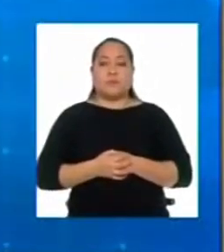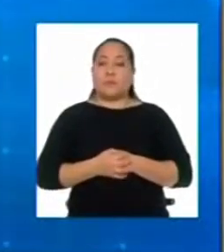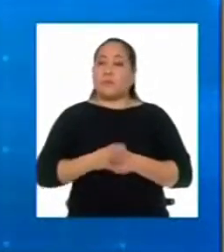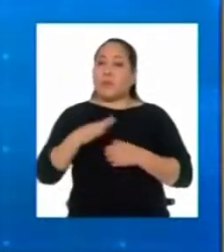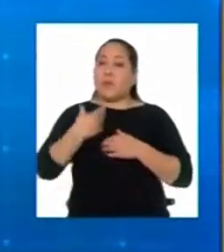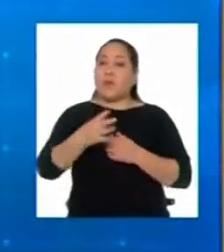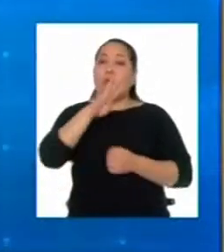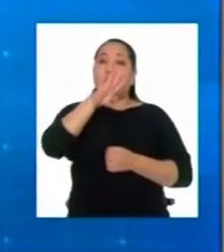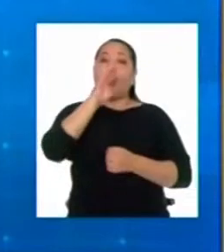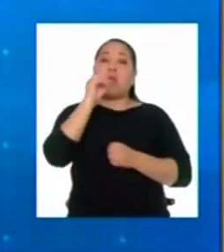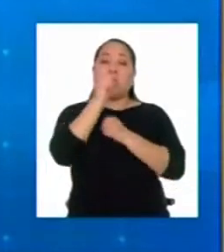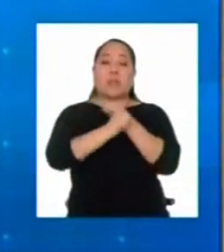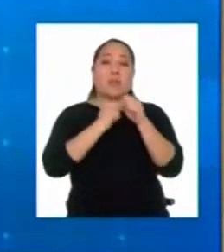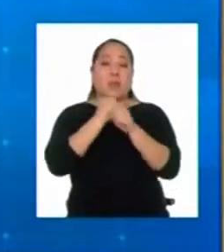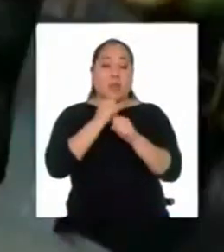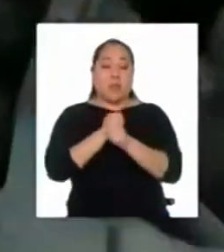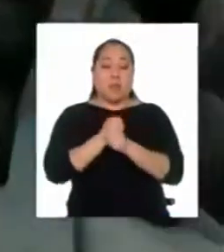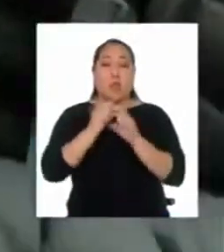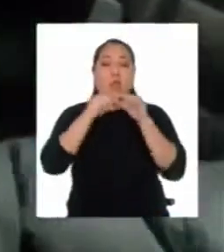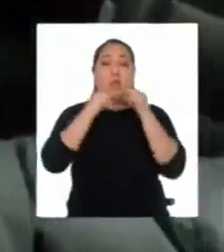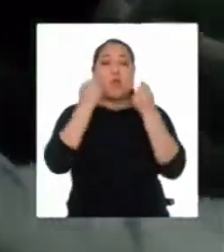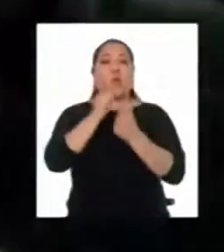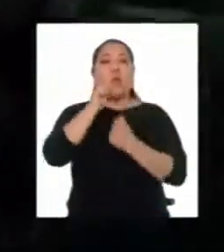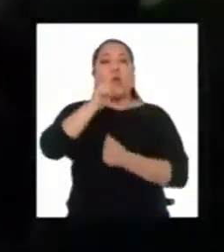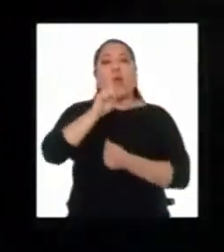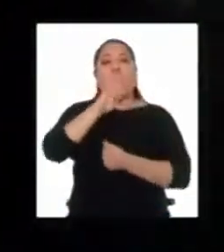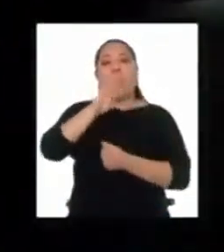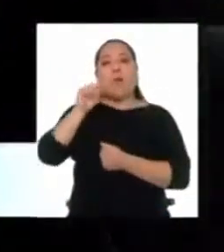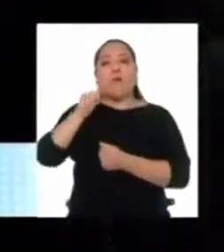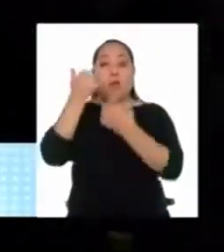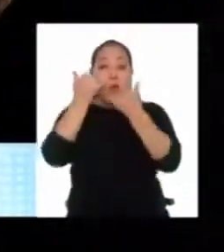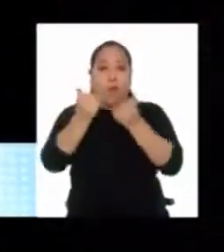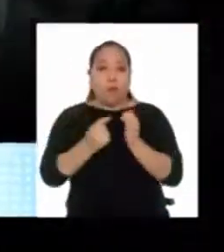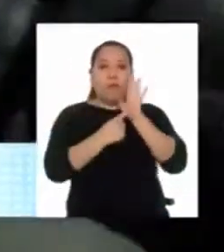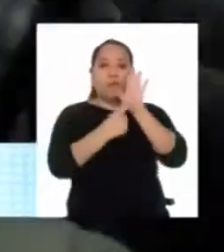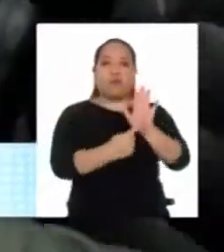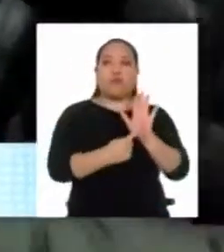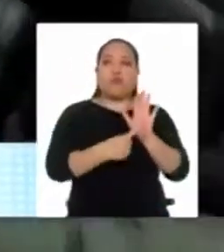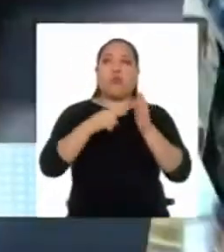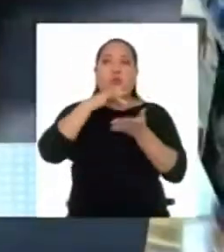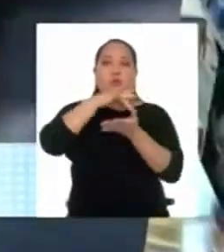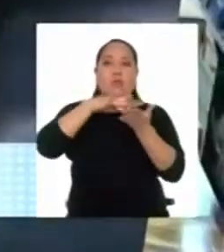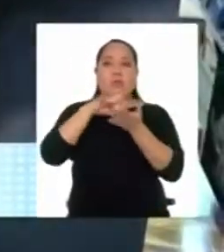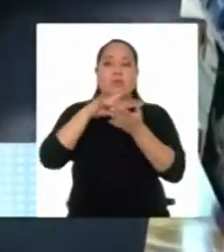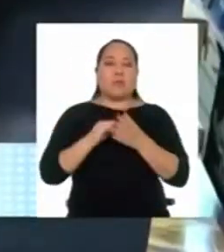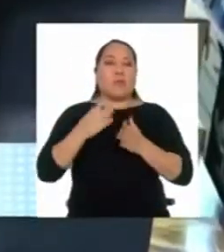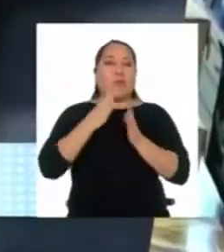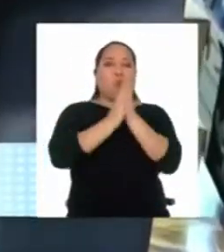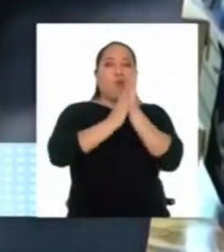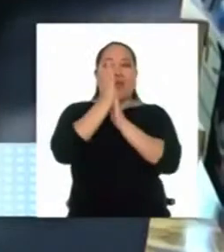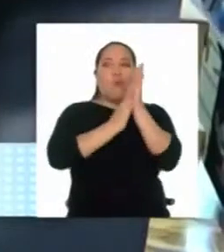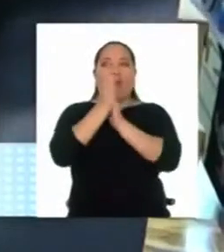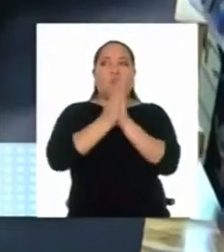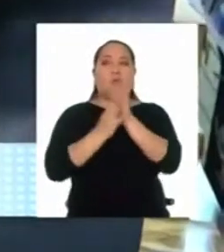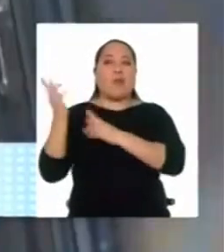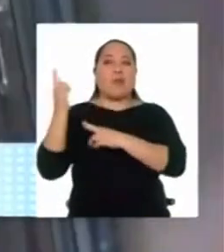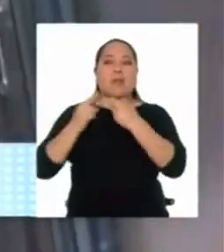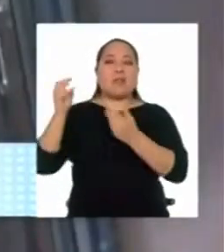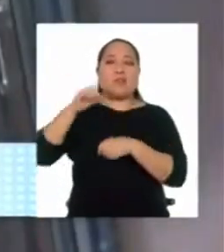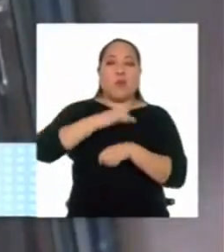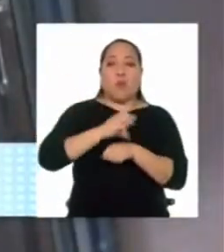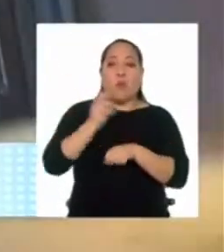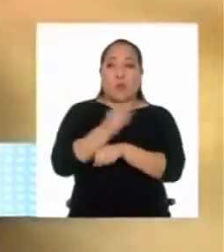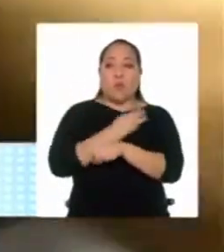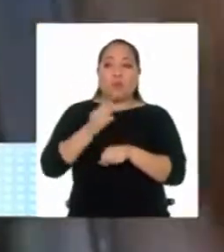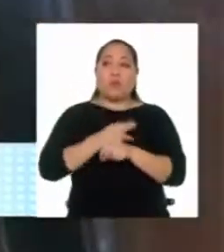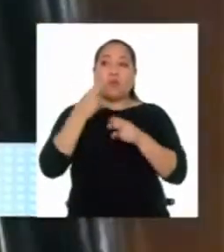Luego de 40 años, el grupo ABBA lanzó hoy un nuevo disco en medio de gran expectativa por su regreso musical. Voyage es el